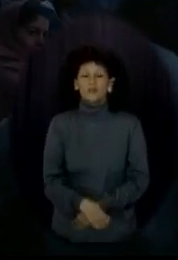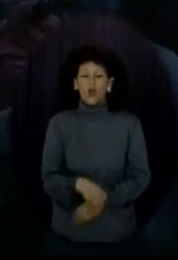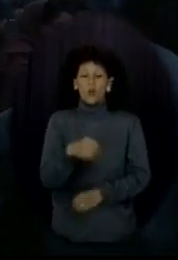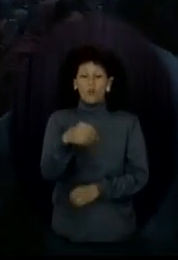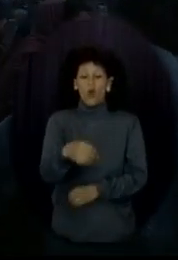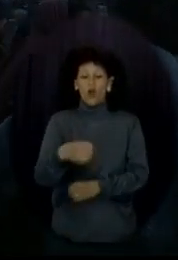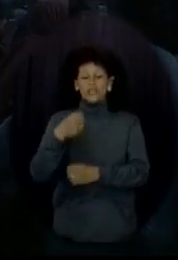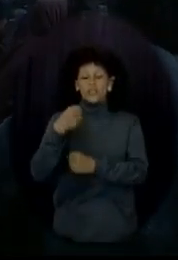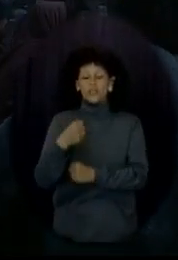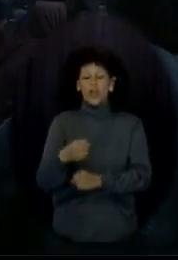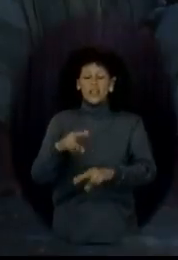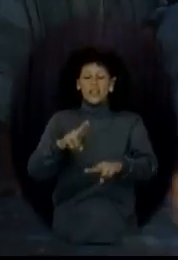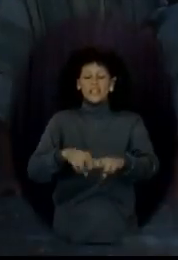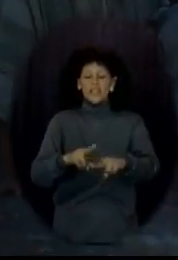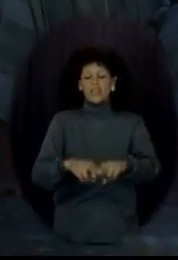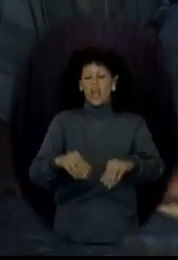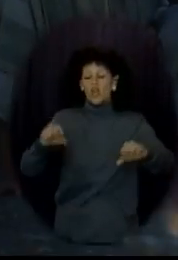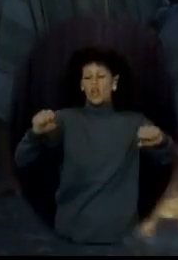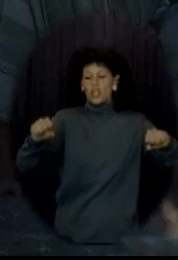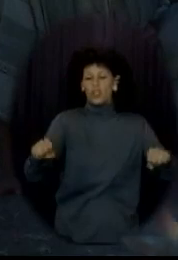salvar?